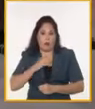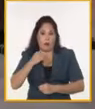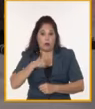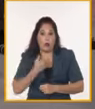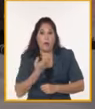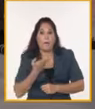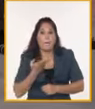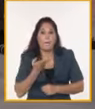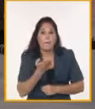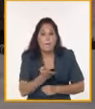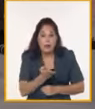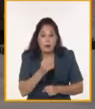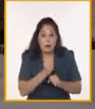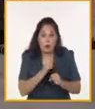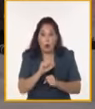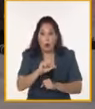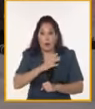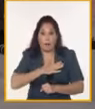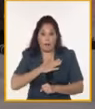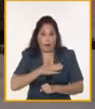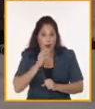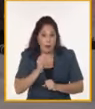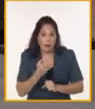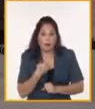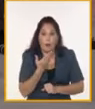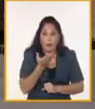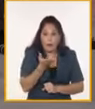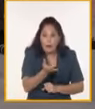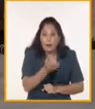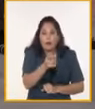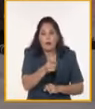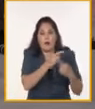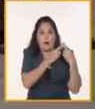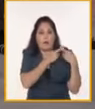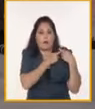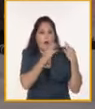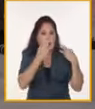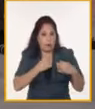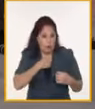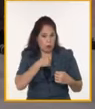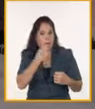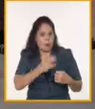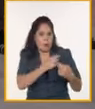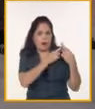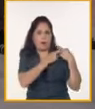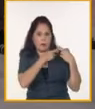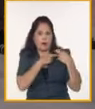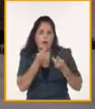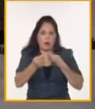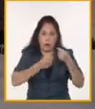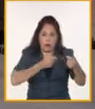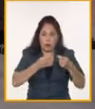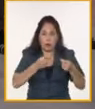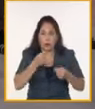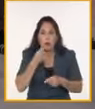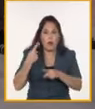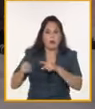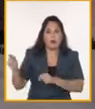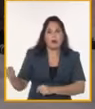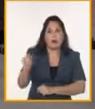autorización y cuando está ejerciendo esa autorización y es bueno también reiterar la para que la población esté clara y